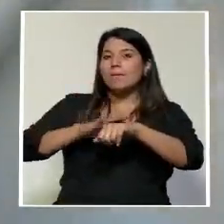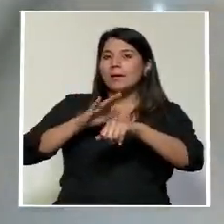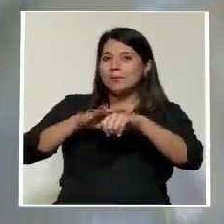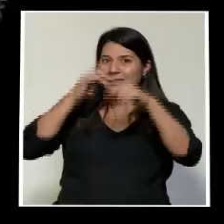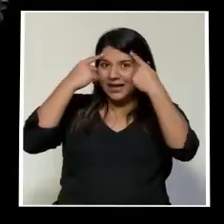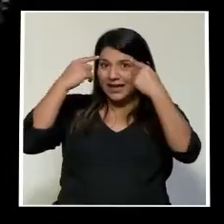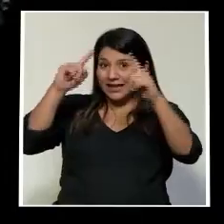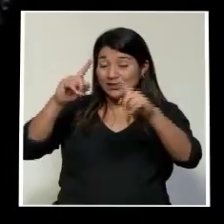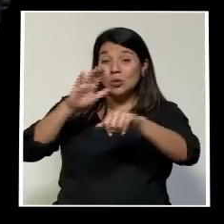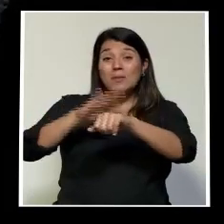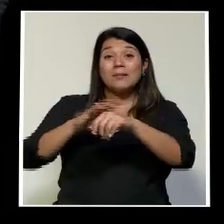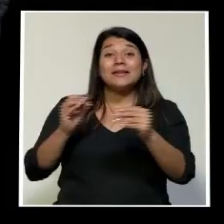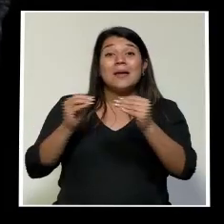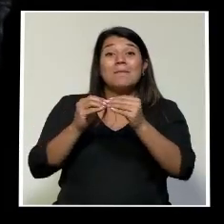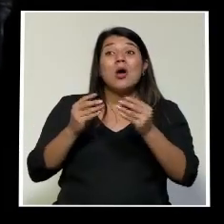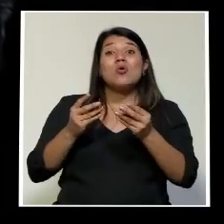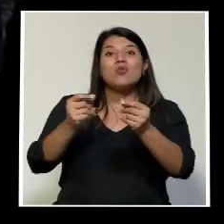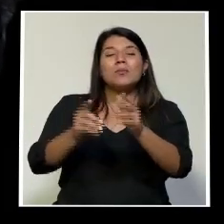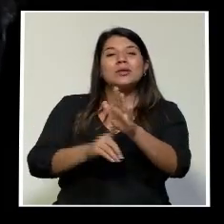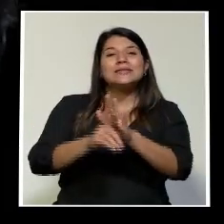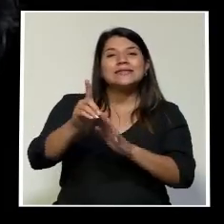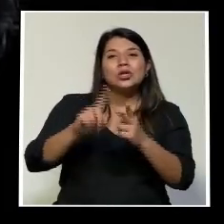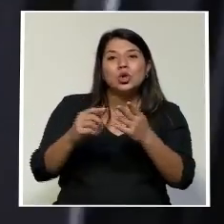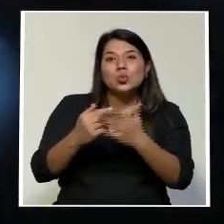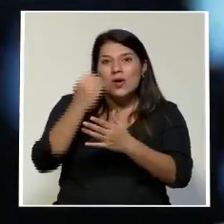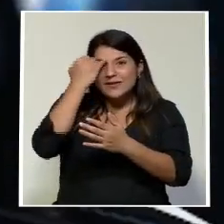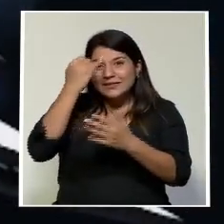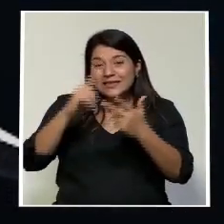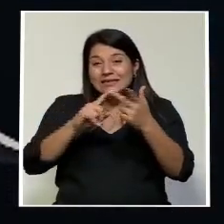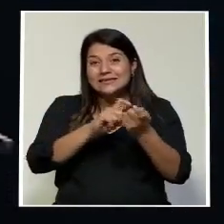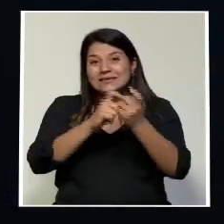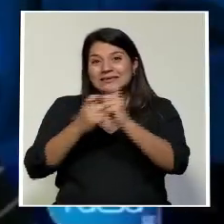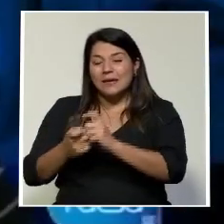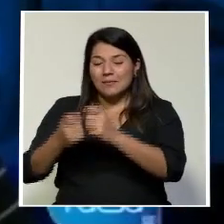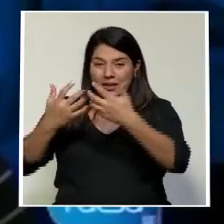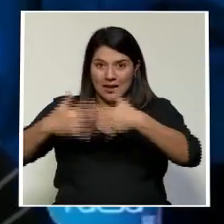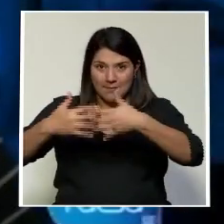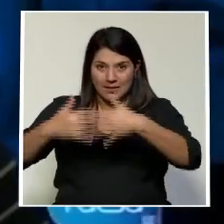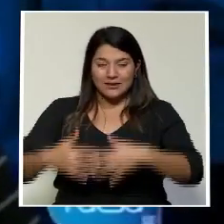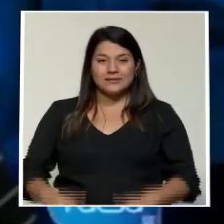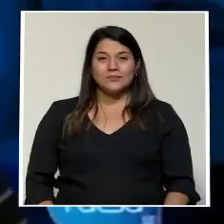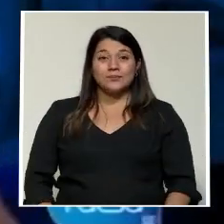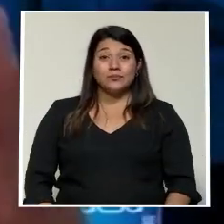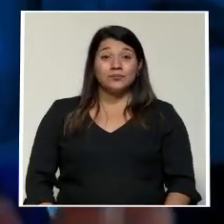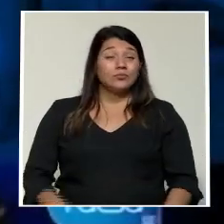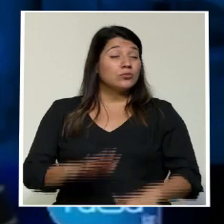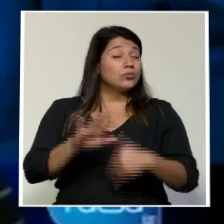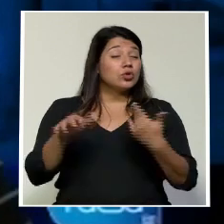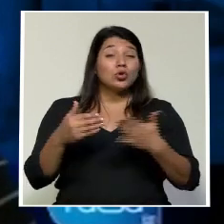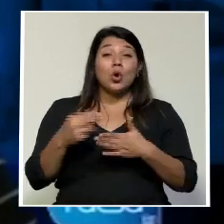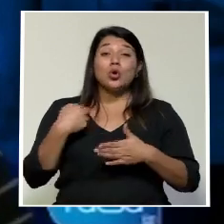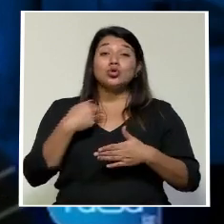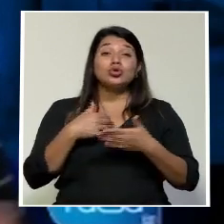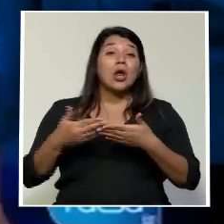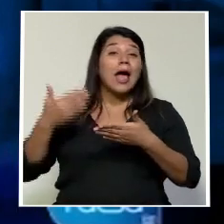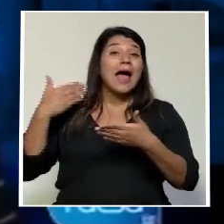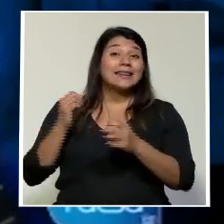aceleran el crecimiento, la innovación y la transformación de las empresas. Todo lo que antes hacíamos a veces en papel